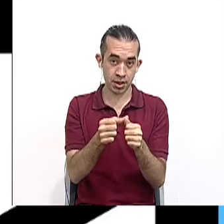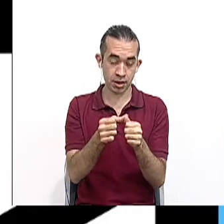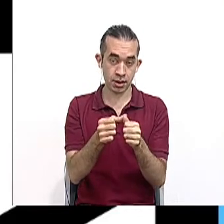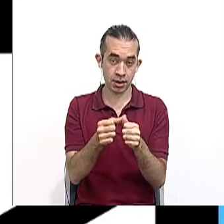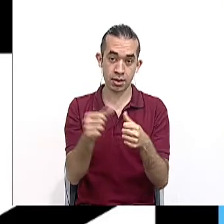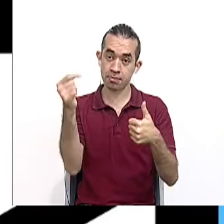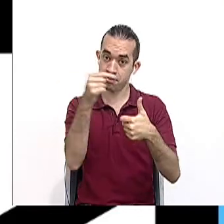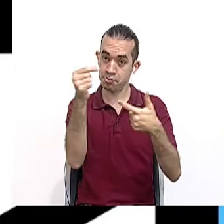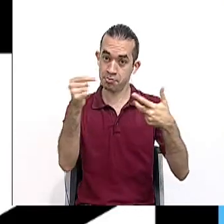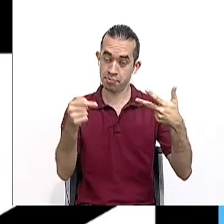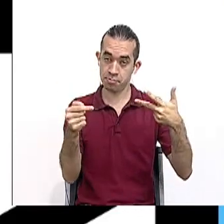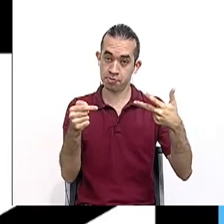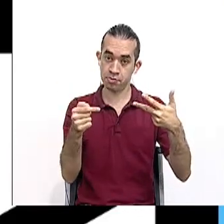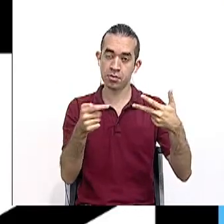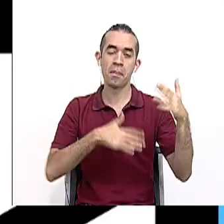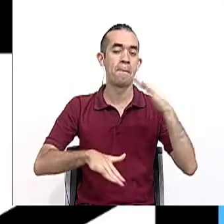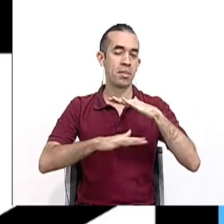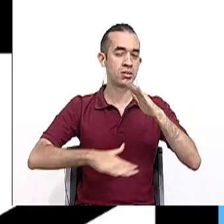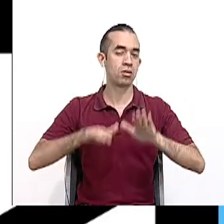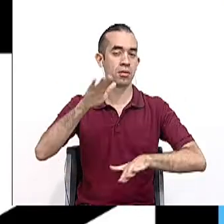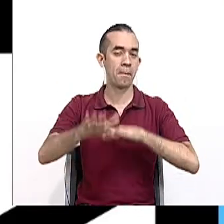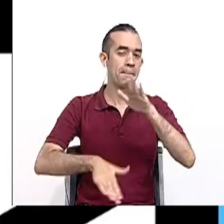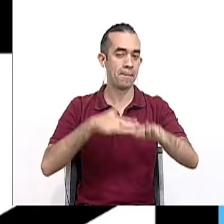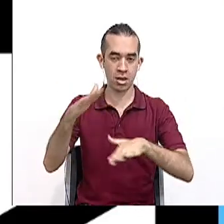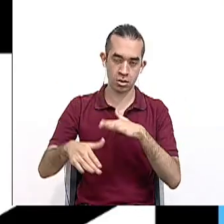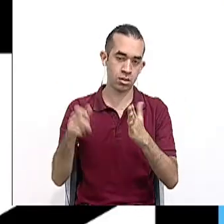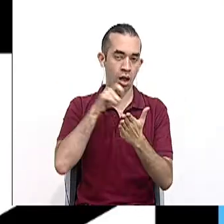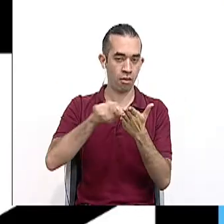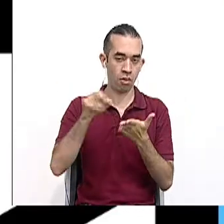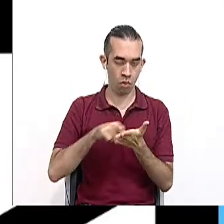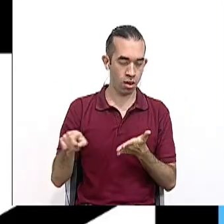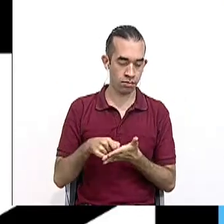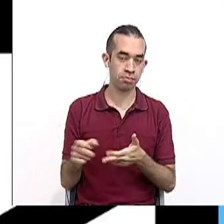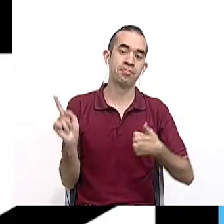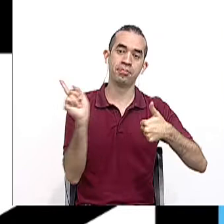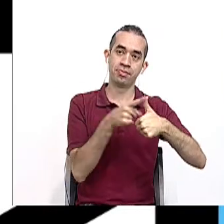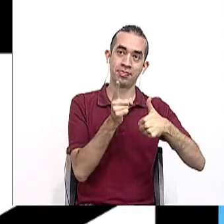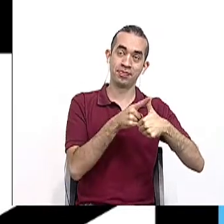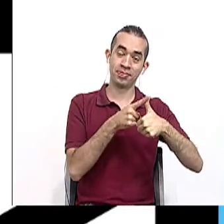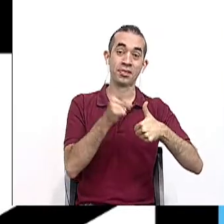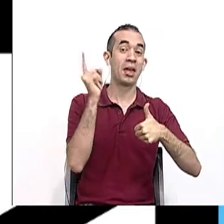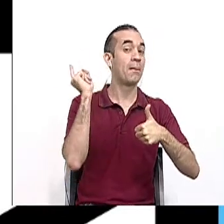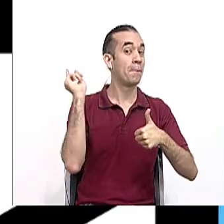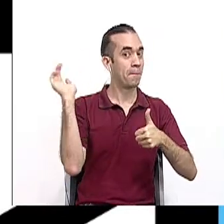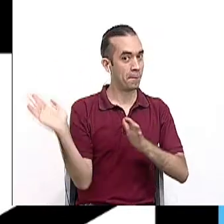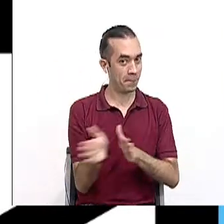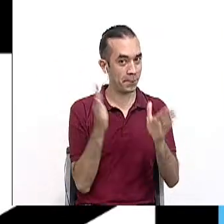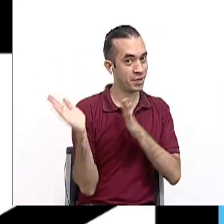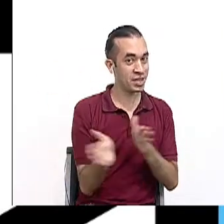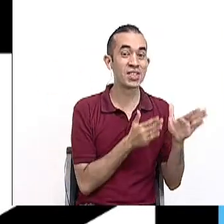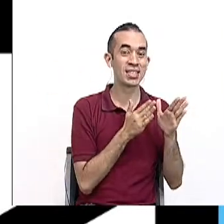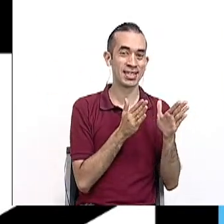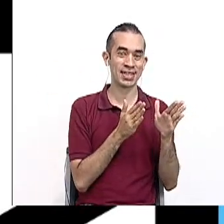3 etapas básicas de escritura. Primero, la planificación.